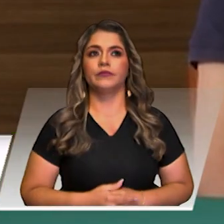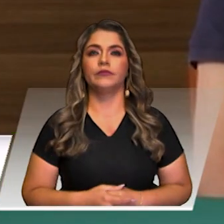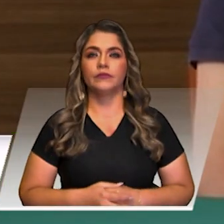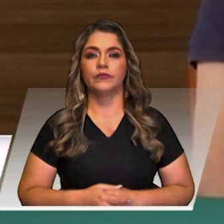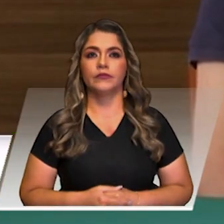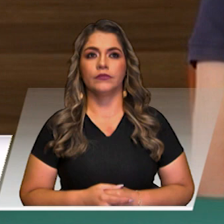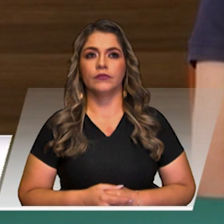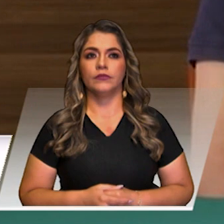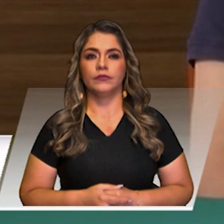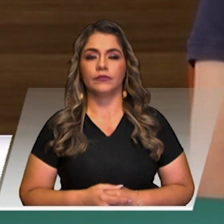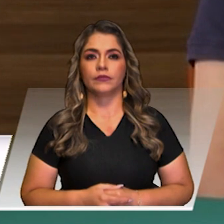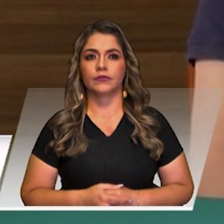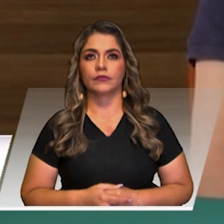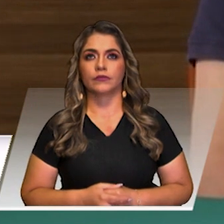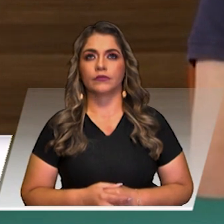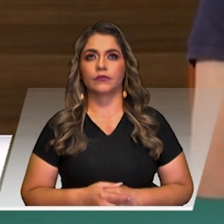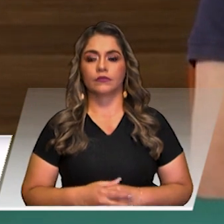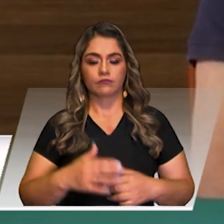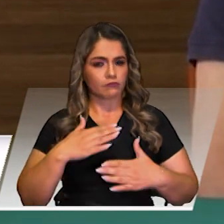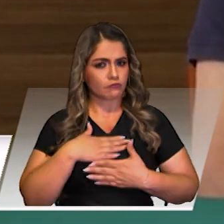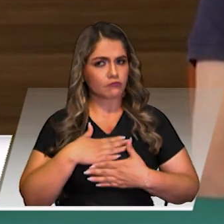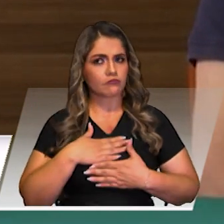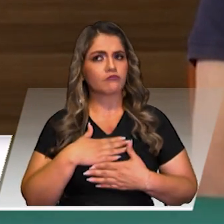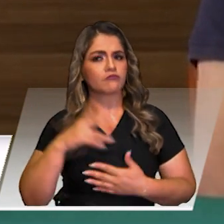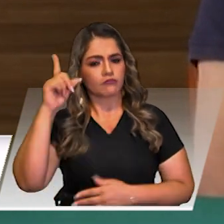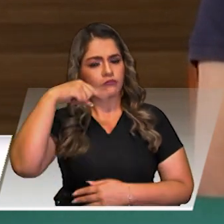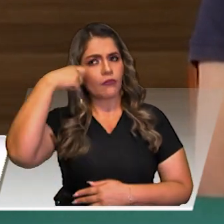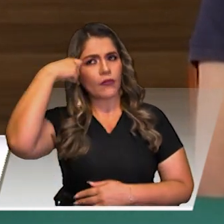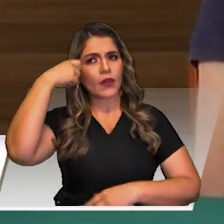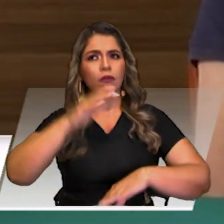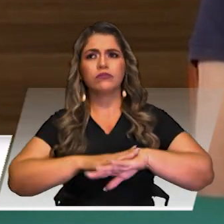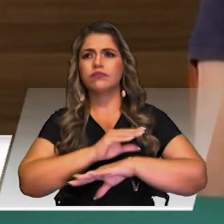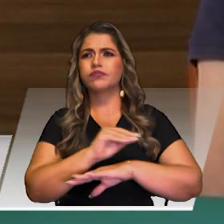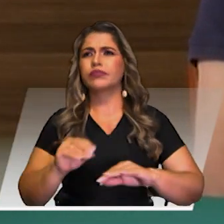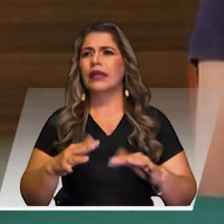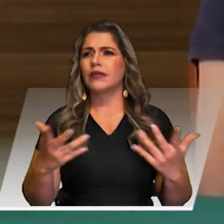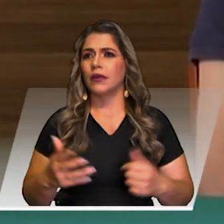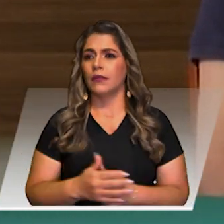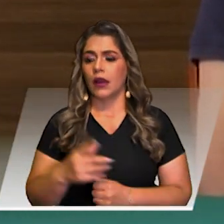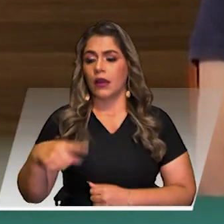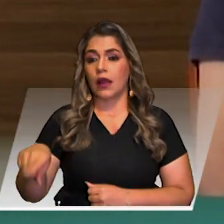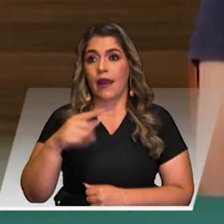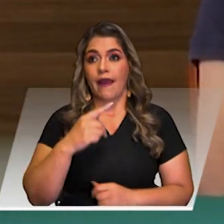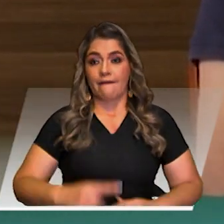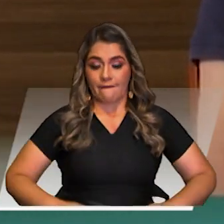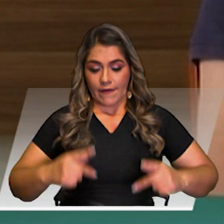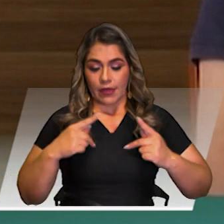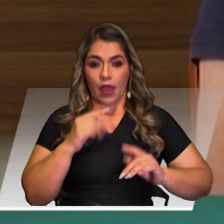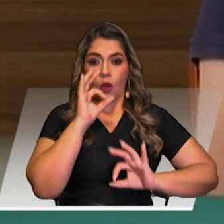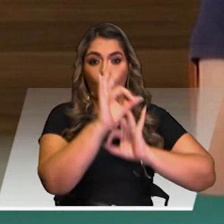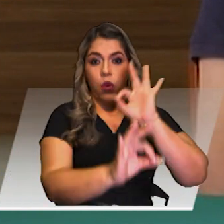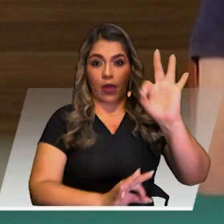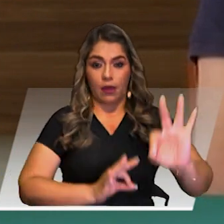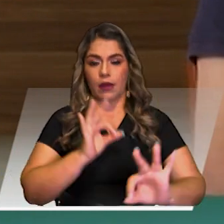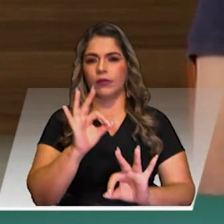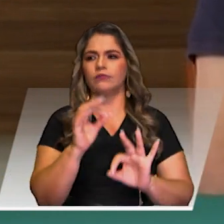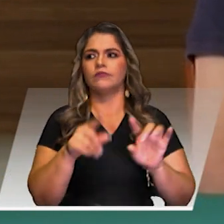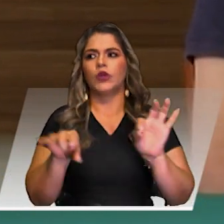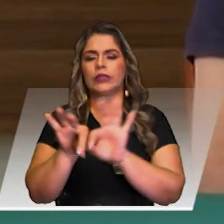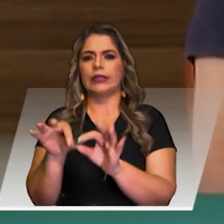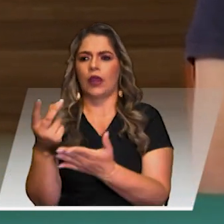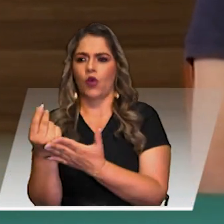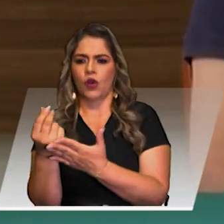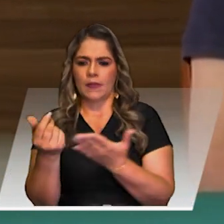siempre ha tenido una postura orientada al cuidado de la vida y una postura de reactivación